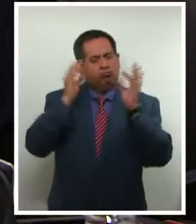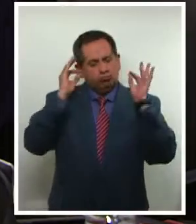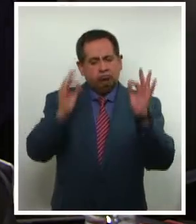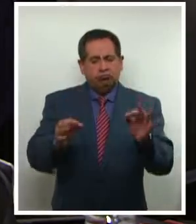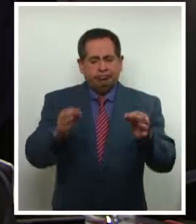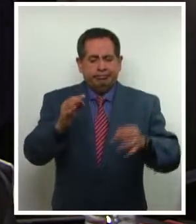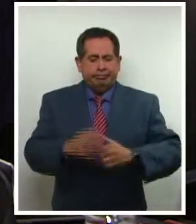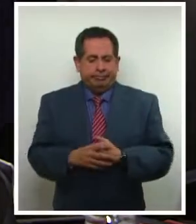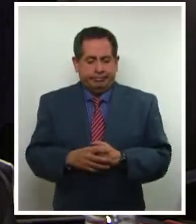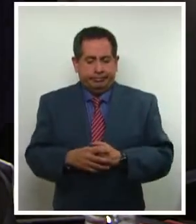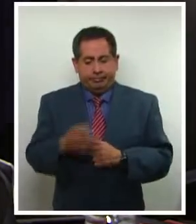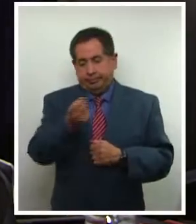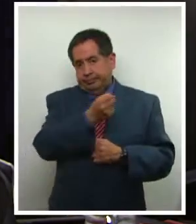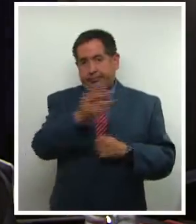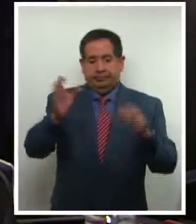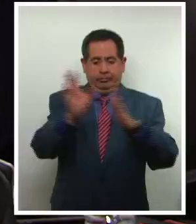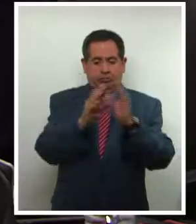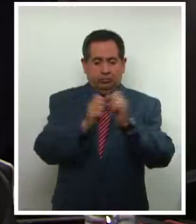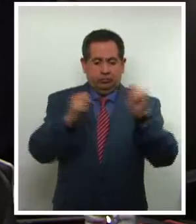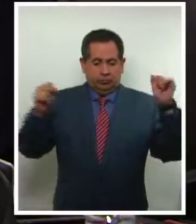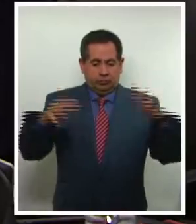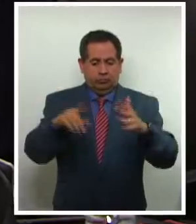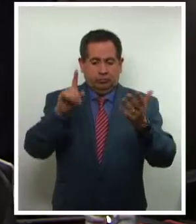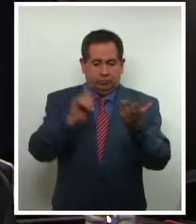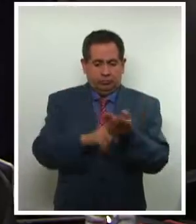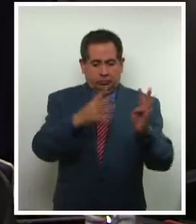jurídica. Los constituyentes de